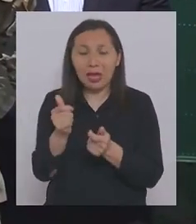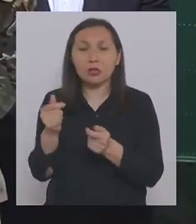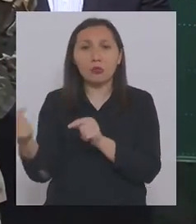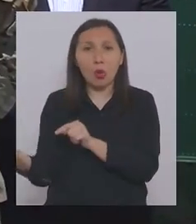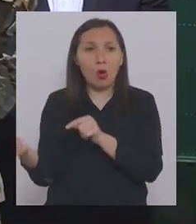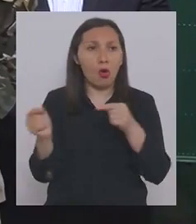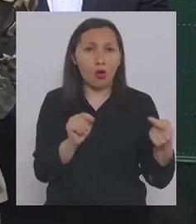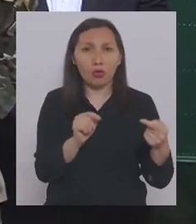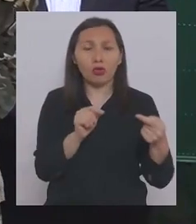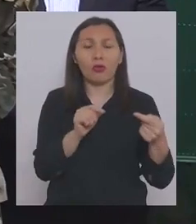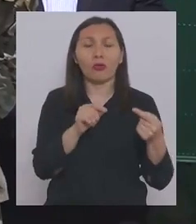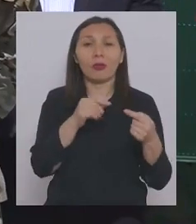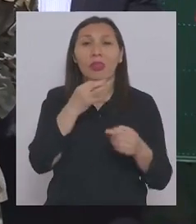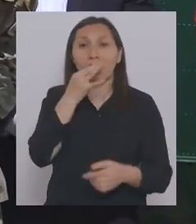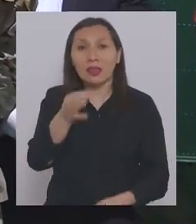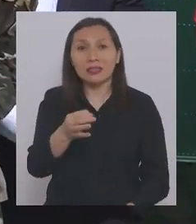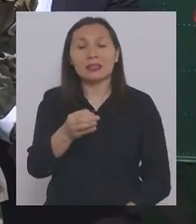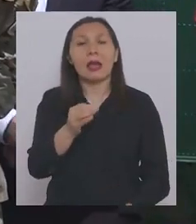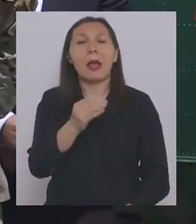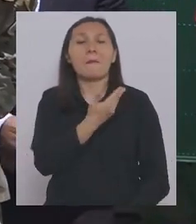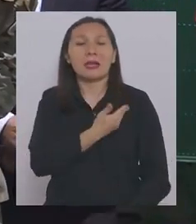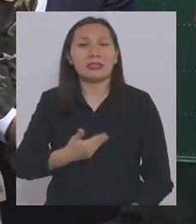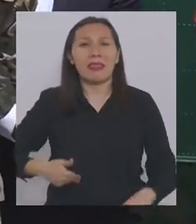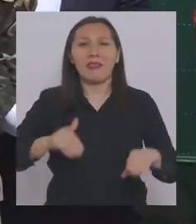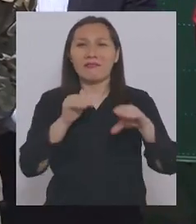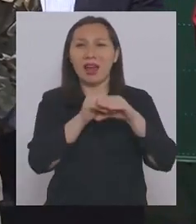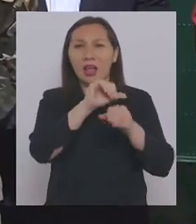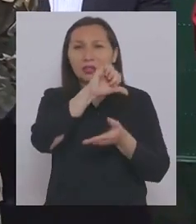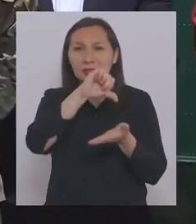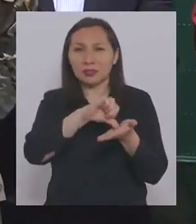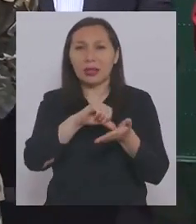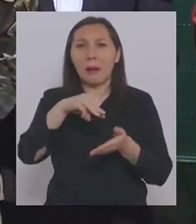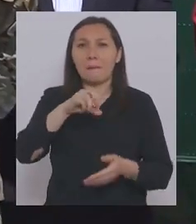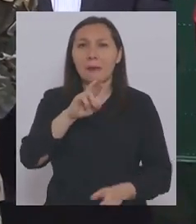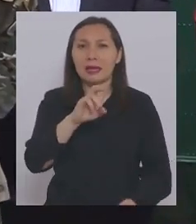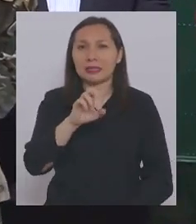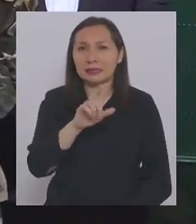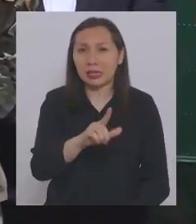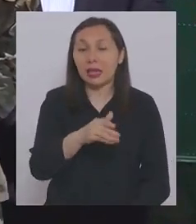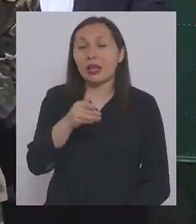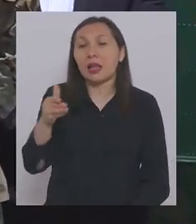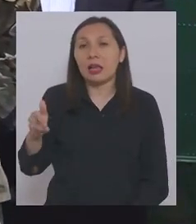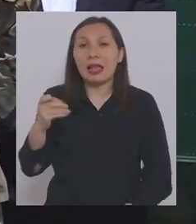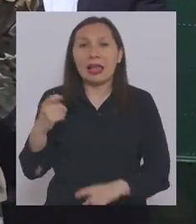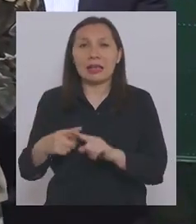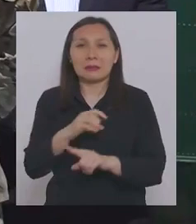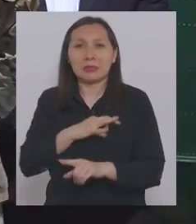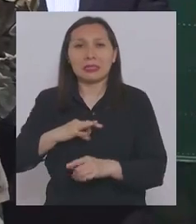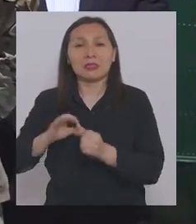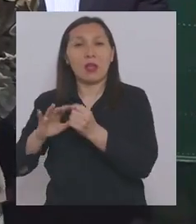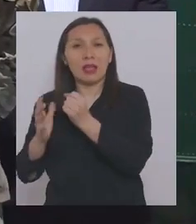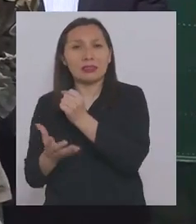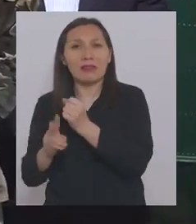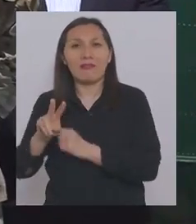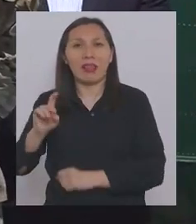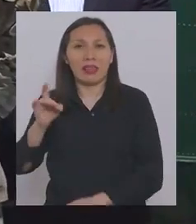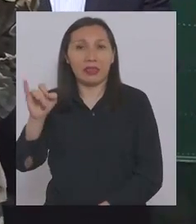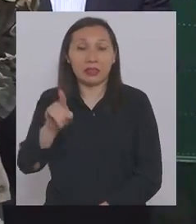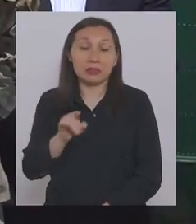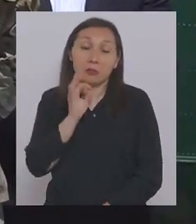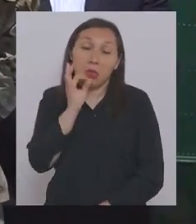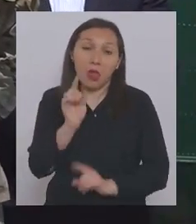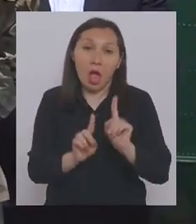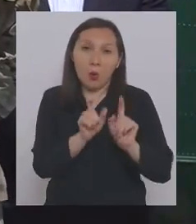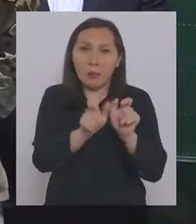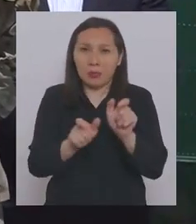otro, el presidente del Banco Central, Mario Marcel, el ex ministro de Hacienda, Rodrigo Valdés, por nombrar solamente